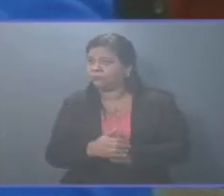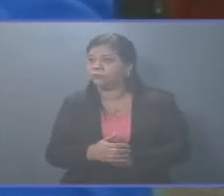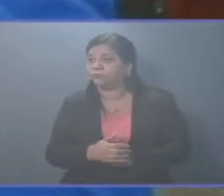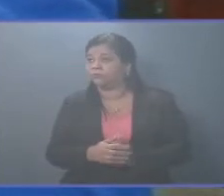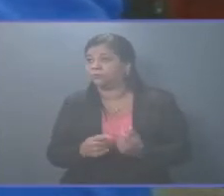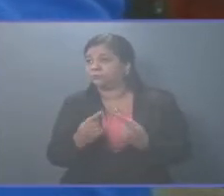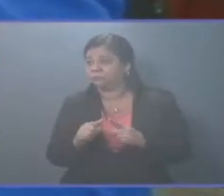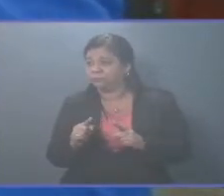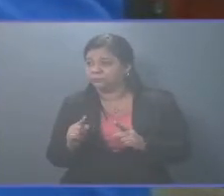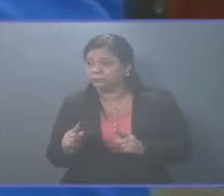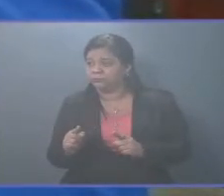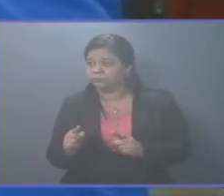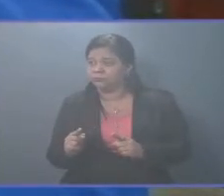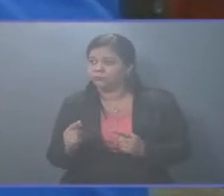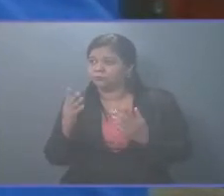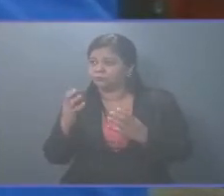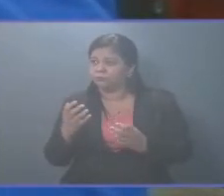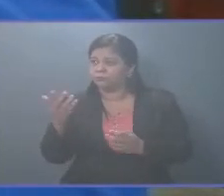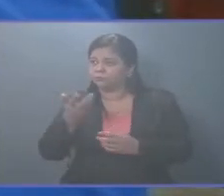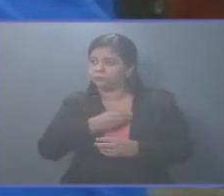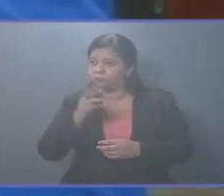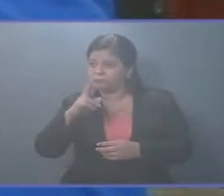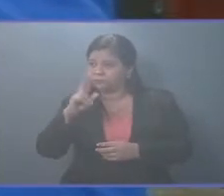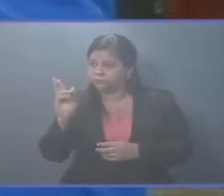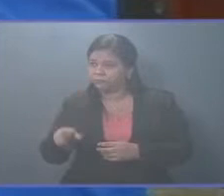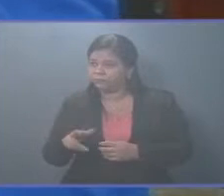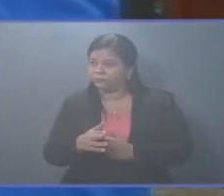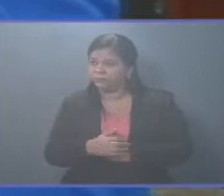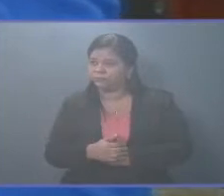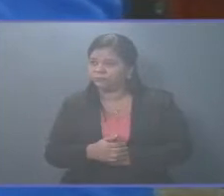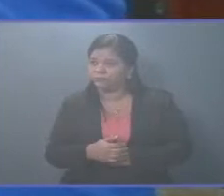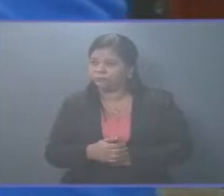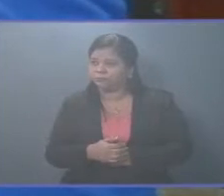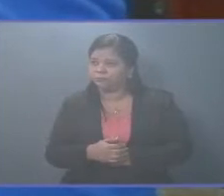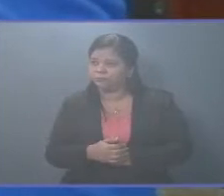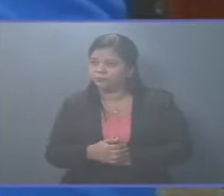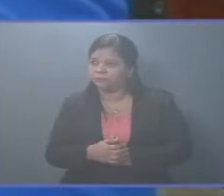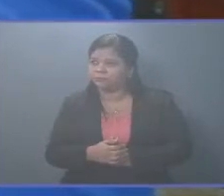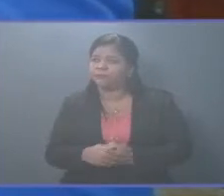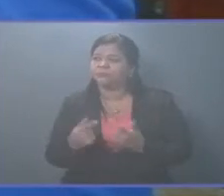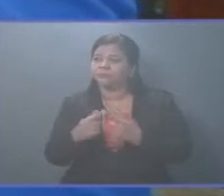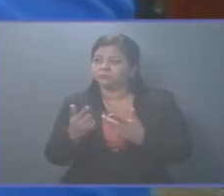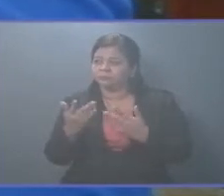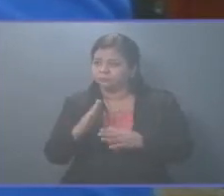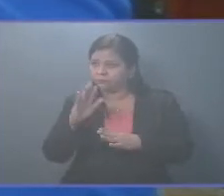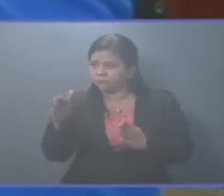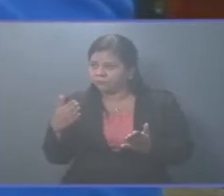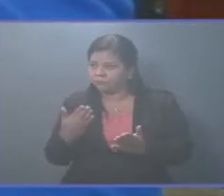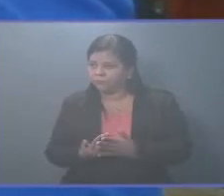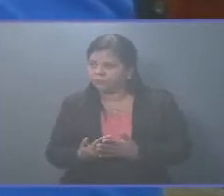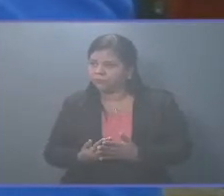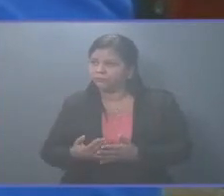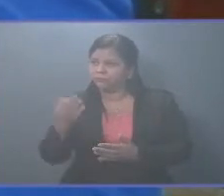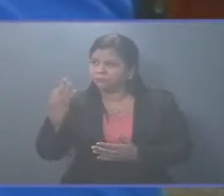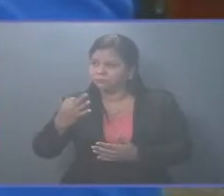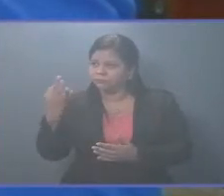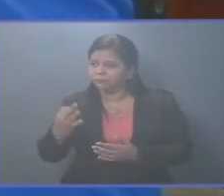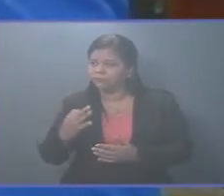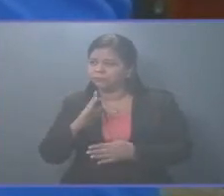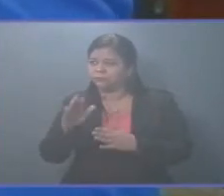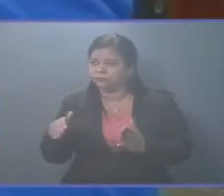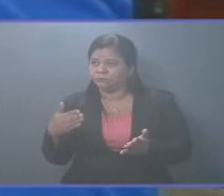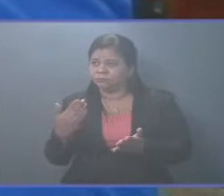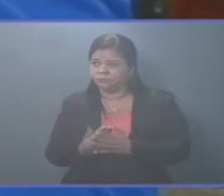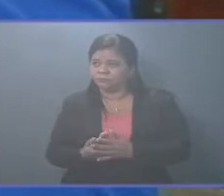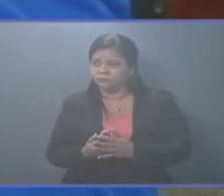¿vea?, informándoles la realidad de las cosas y cómo son. Por ahí hay una caricatura precisamente que